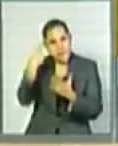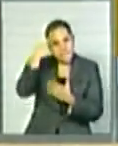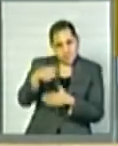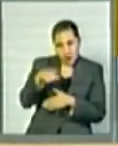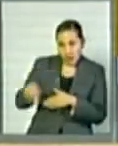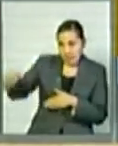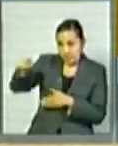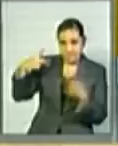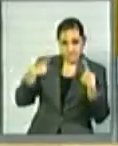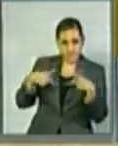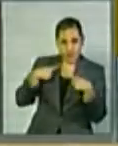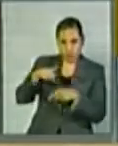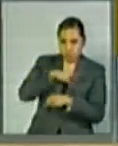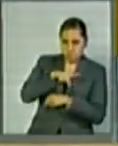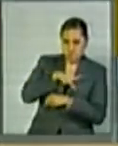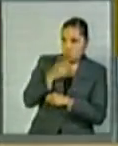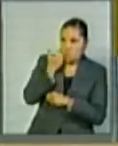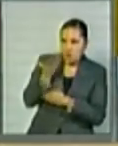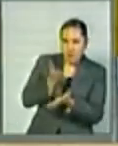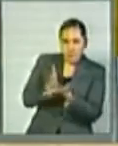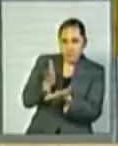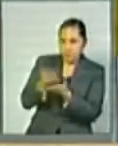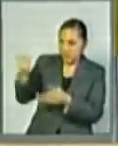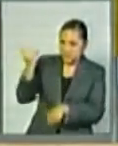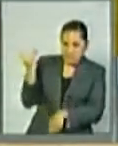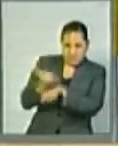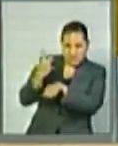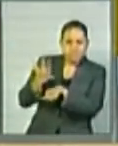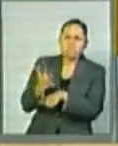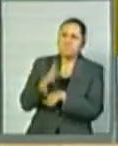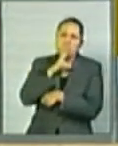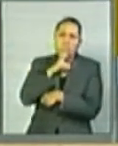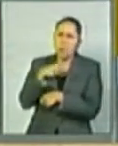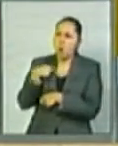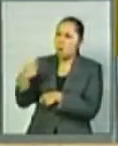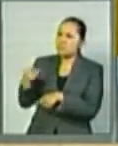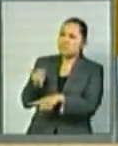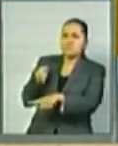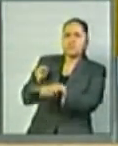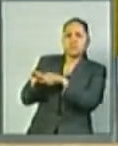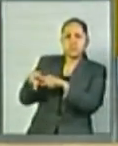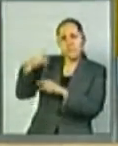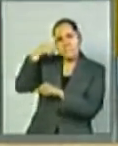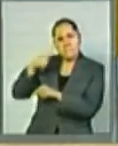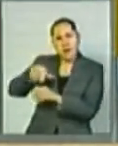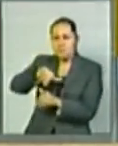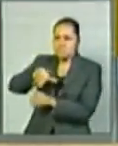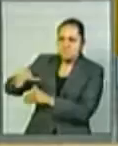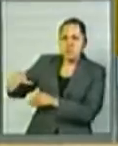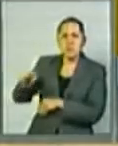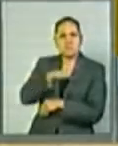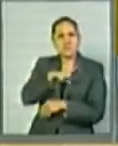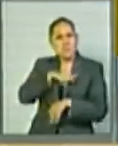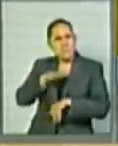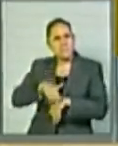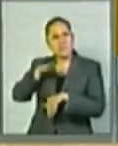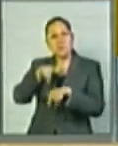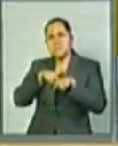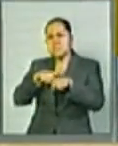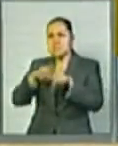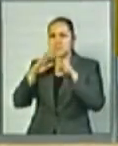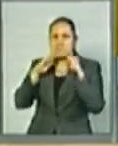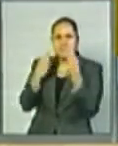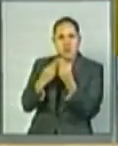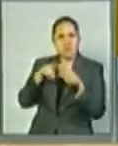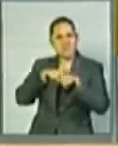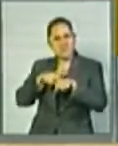afectan intereses específicos, de eliminar a quienes estorban, de asesinar a quienes no dejan cooptarse por grupos